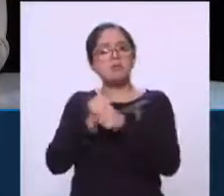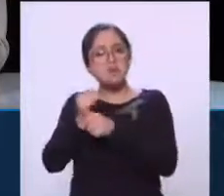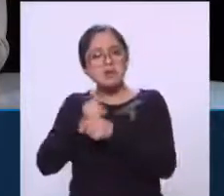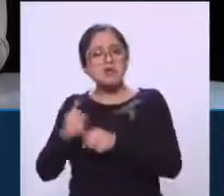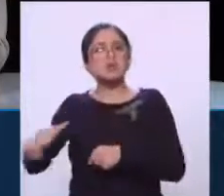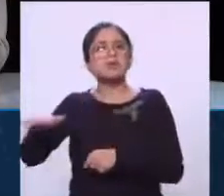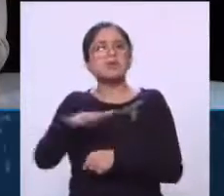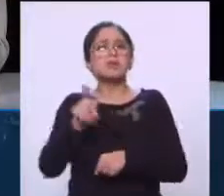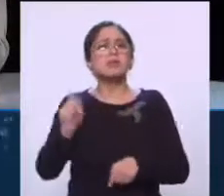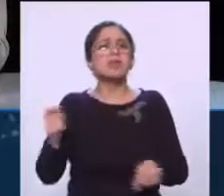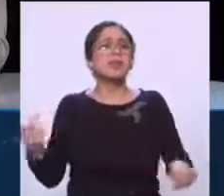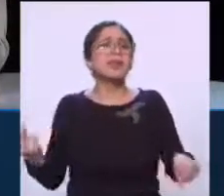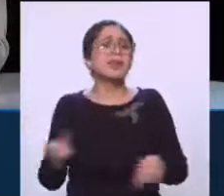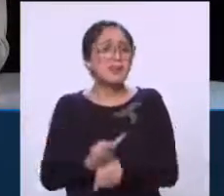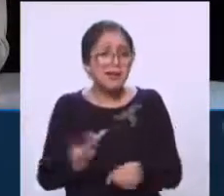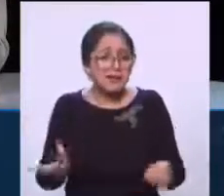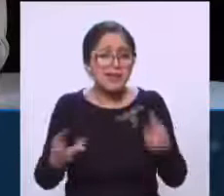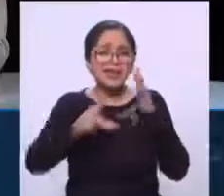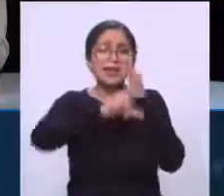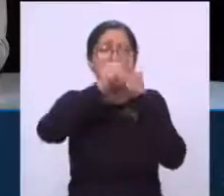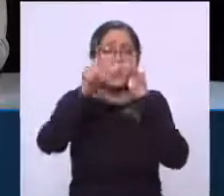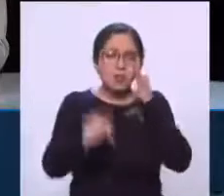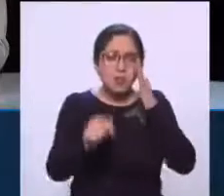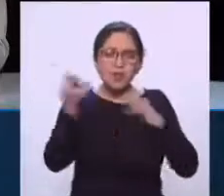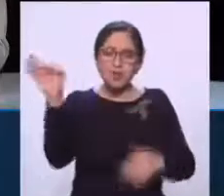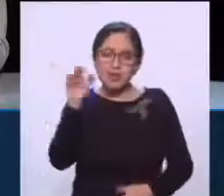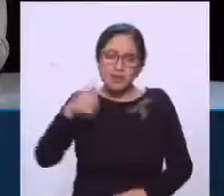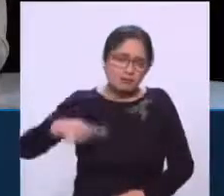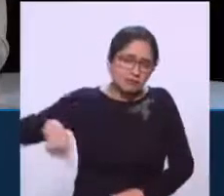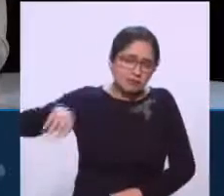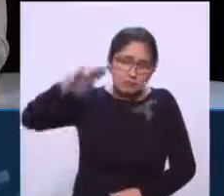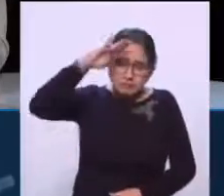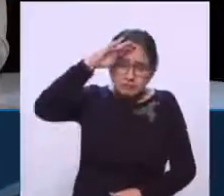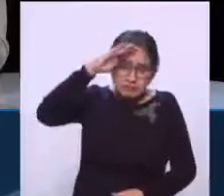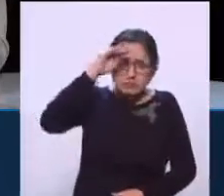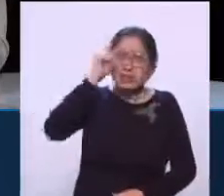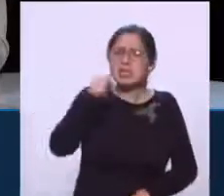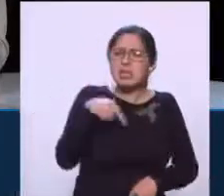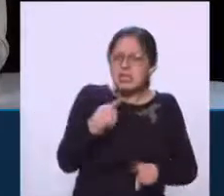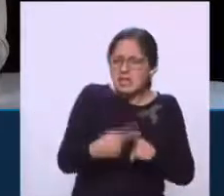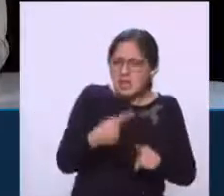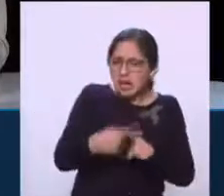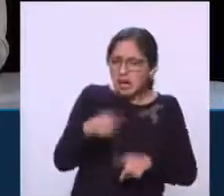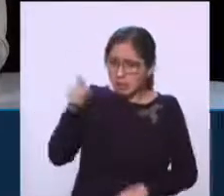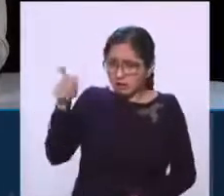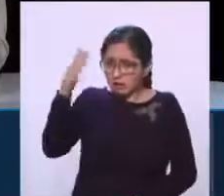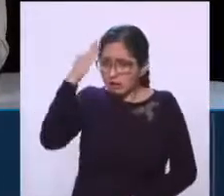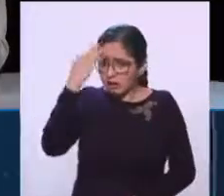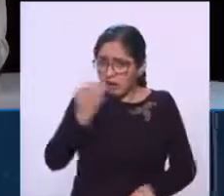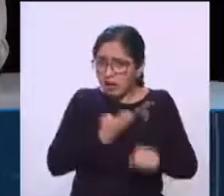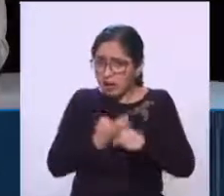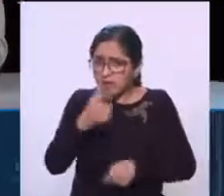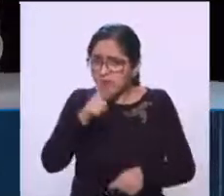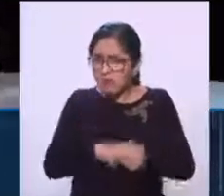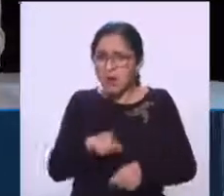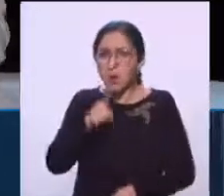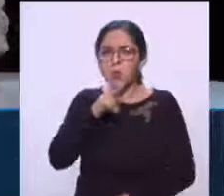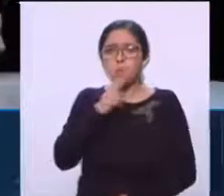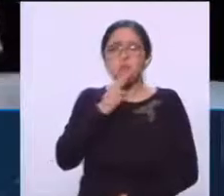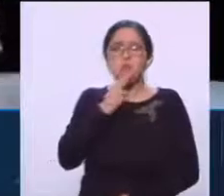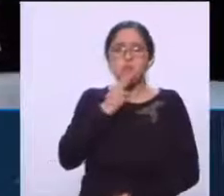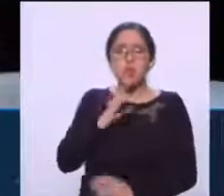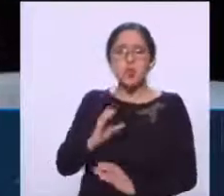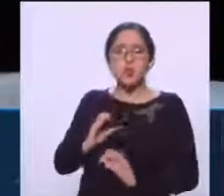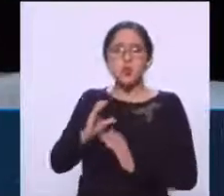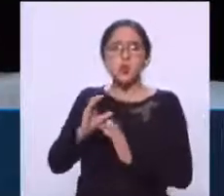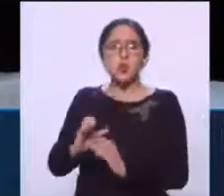el peor de los casos habría que especular si no han sido también las autoridades estatales las que han protegido a estos grupos